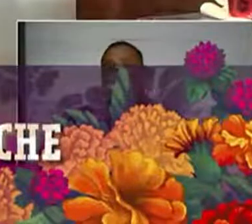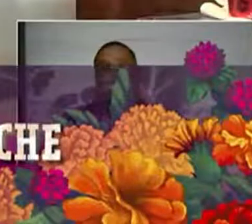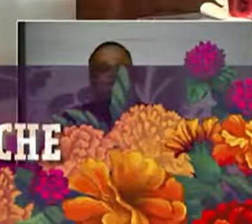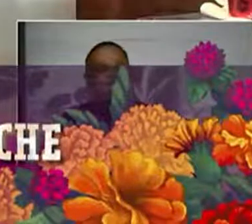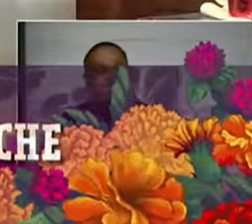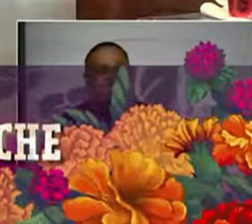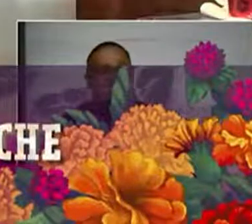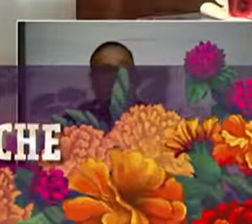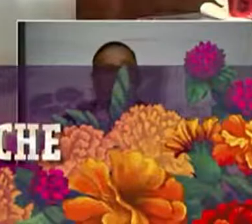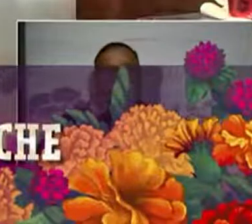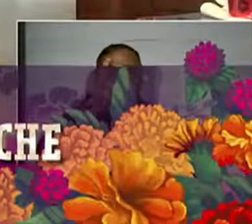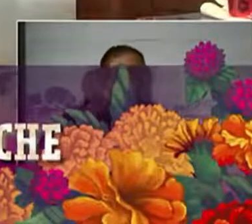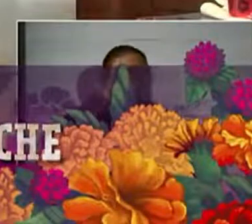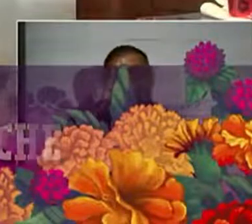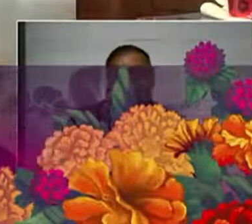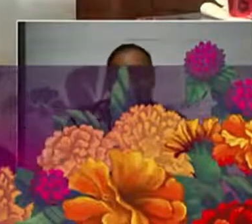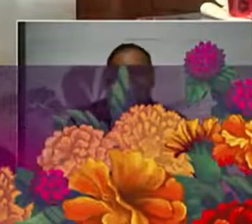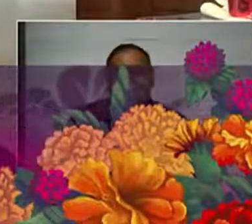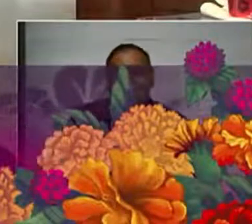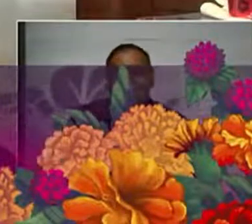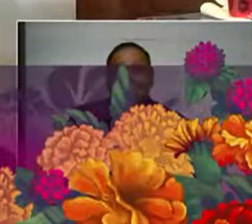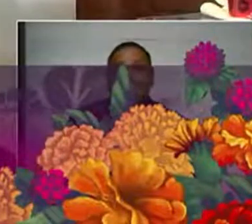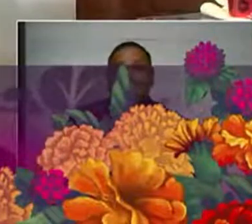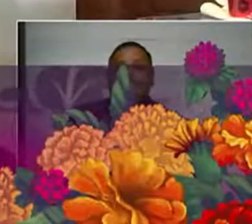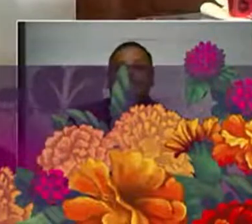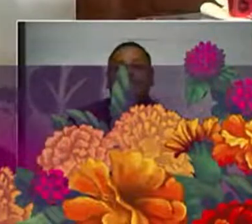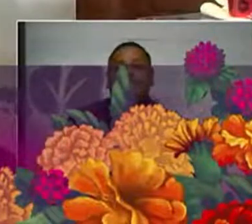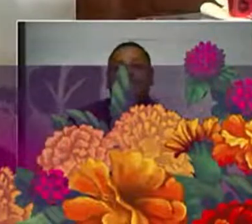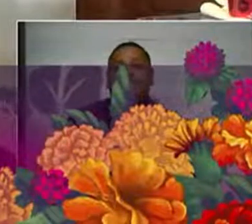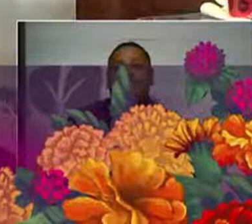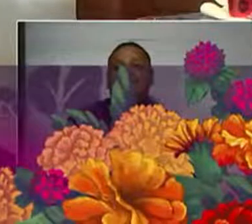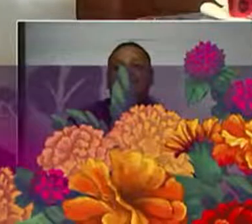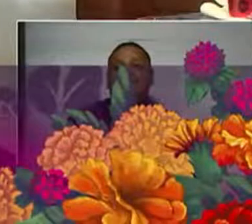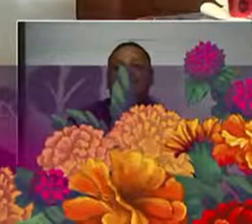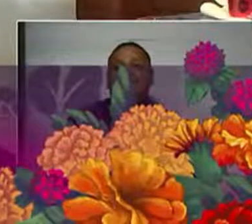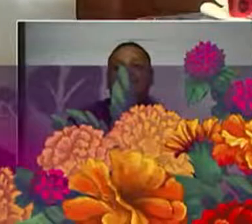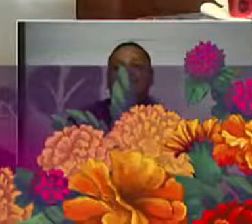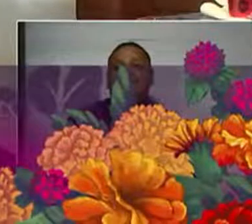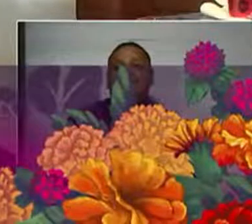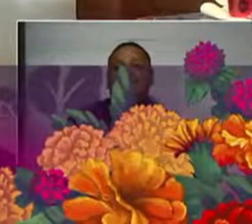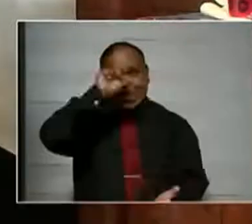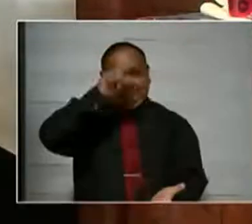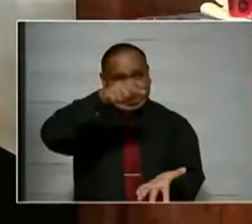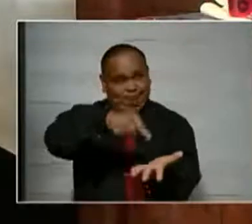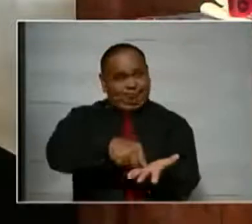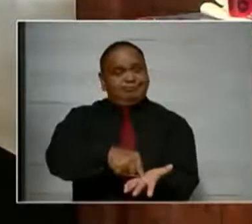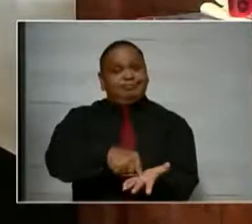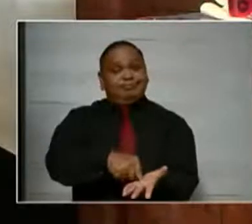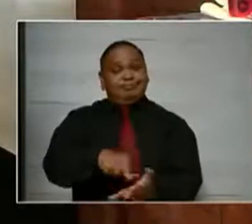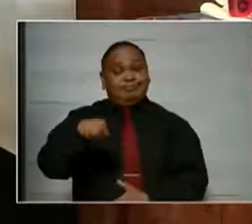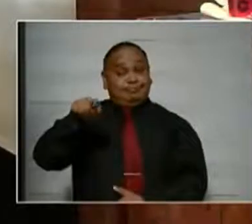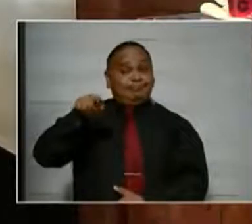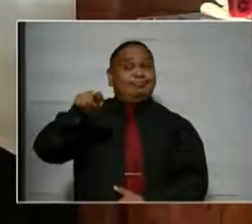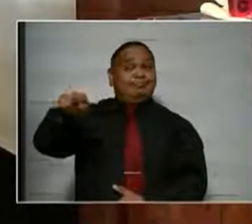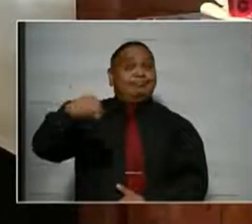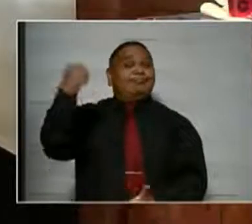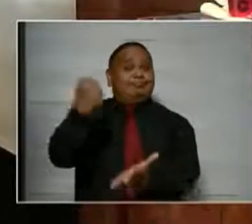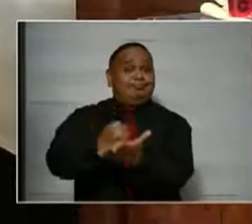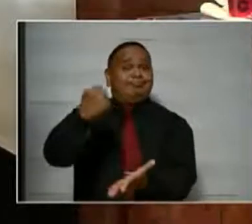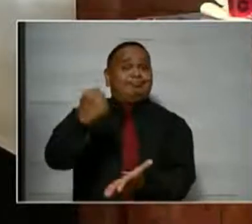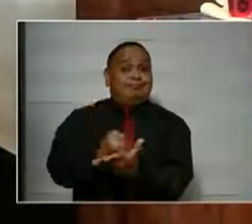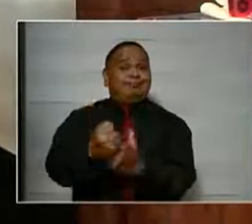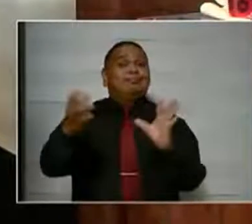no no pienses Eh Pues otra vez con esos escenarios no sino yo lo que creo Es que él está obligado a